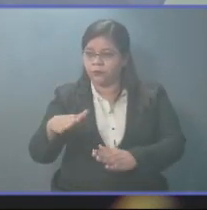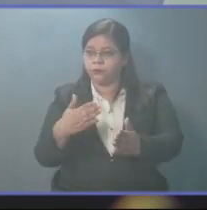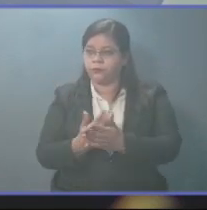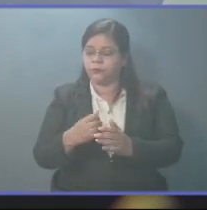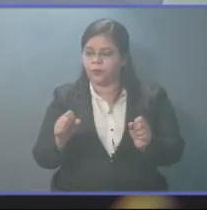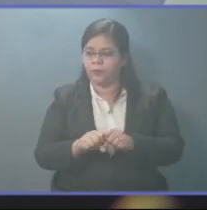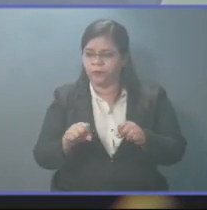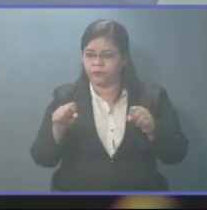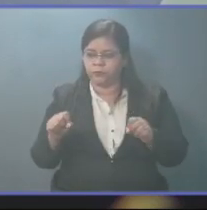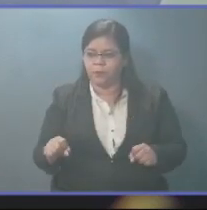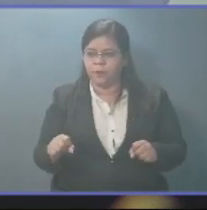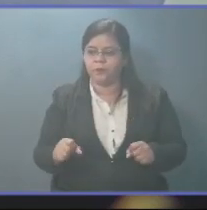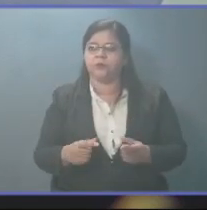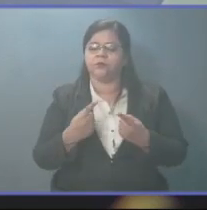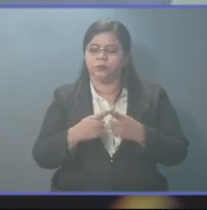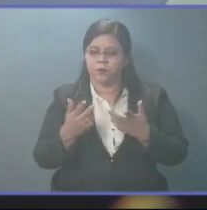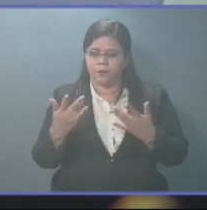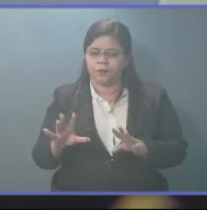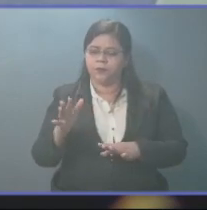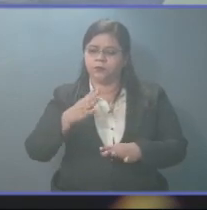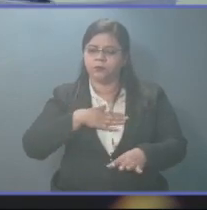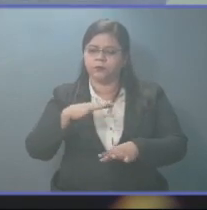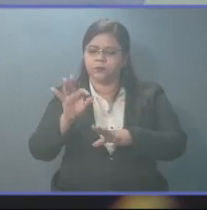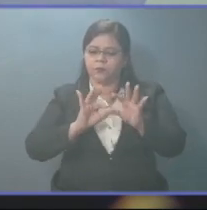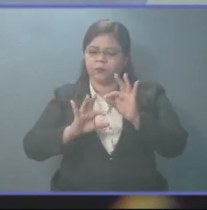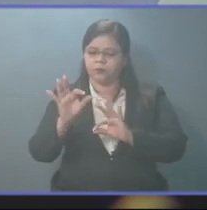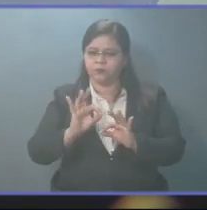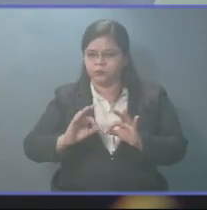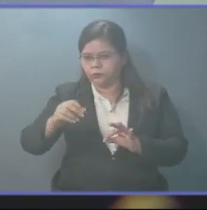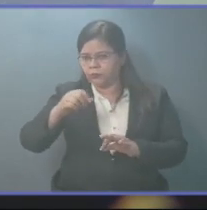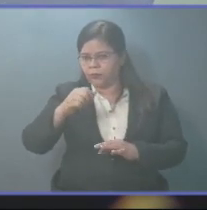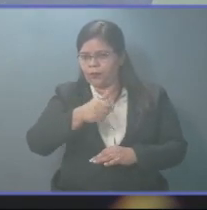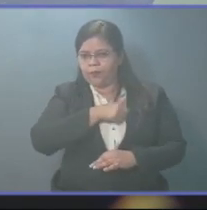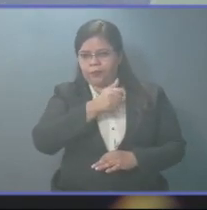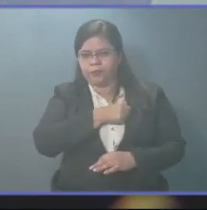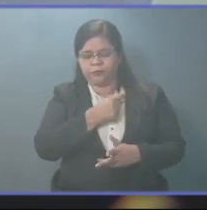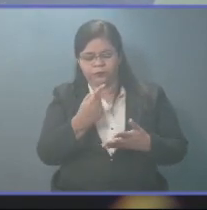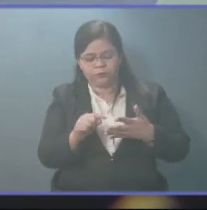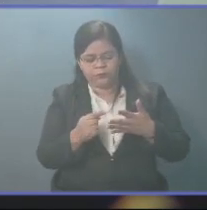sistema y que tendría algunas de las siguientes funciones.